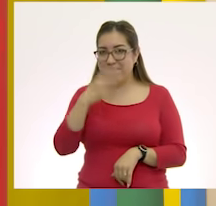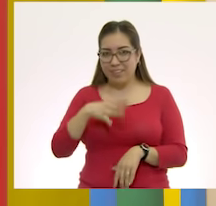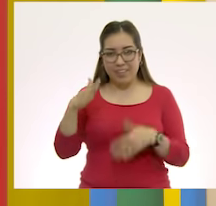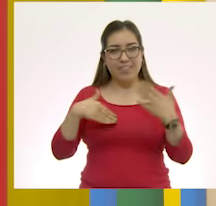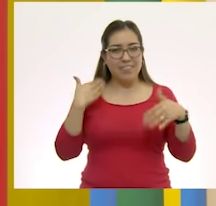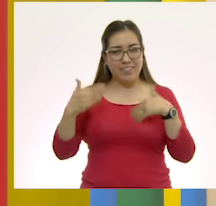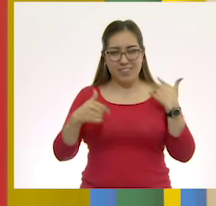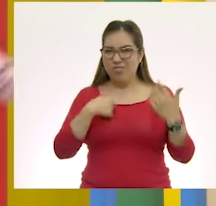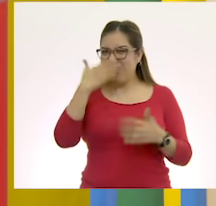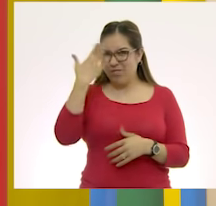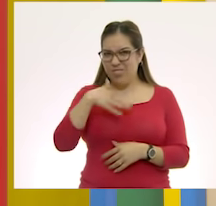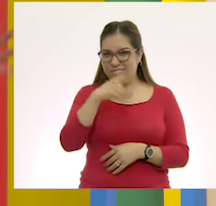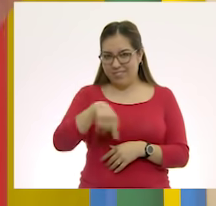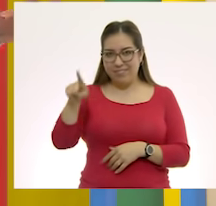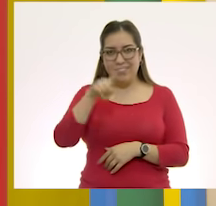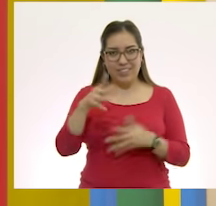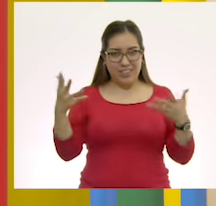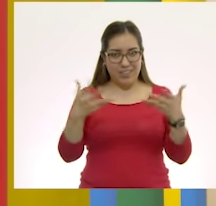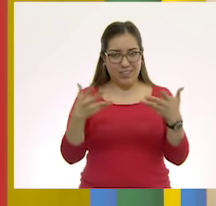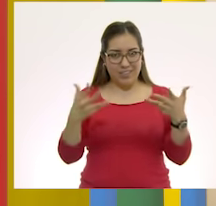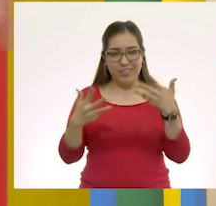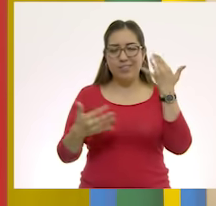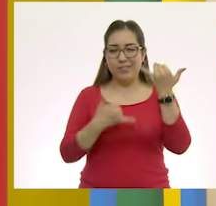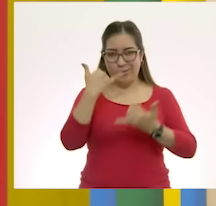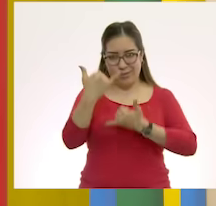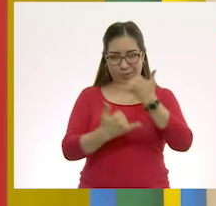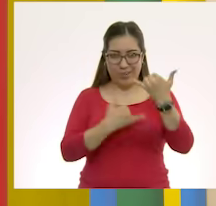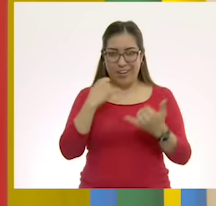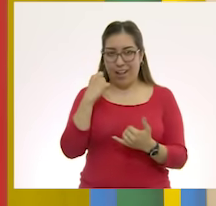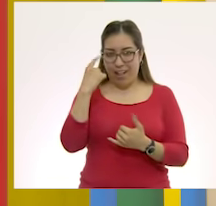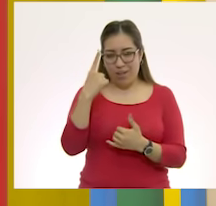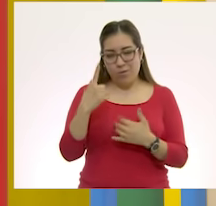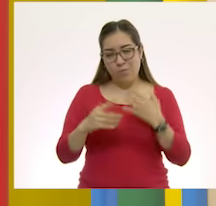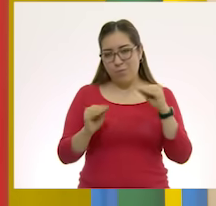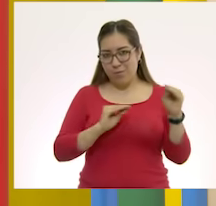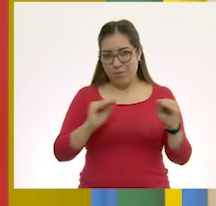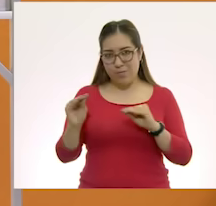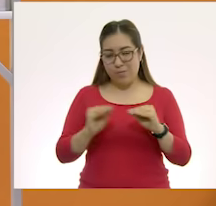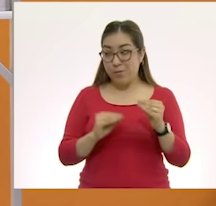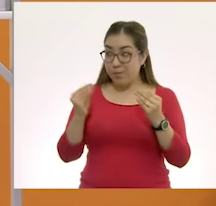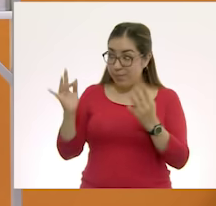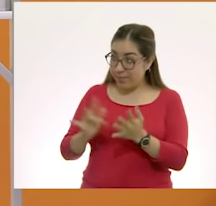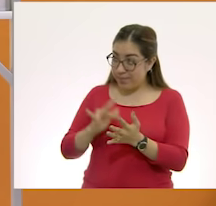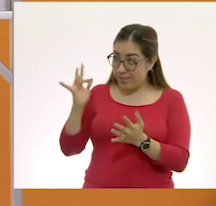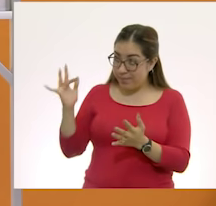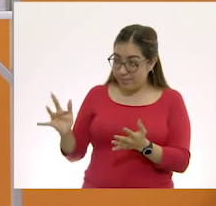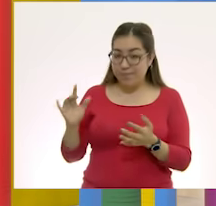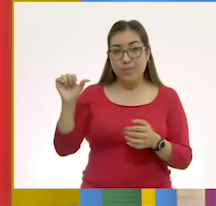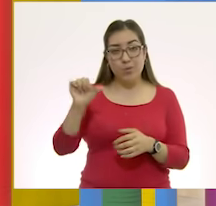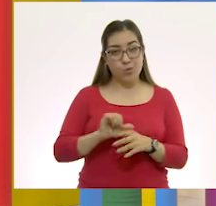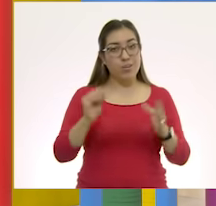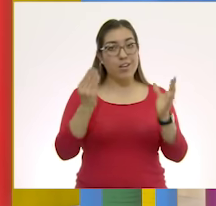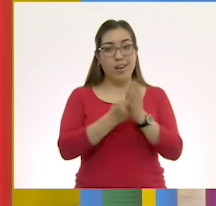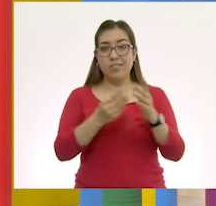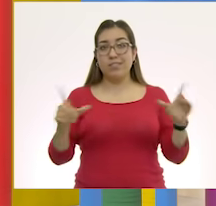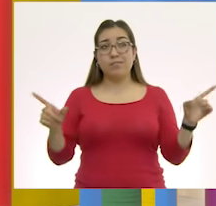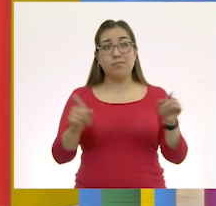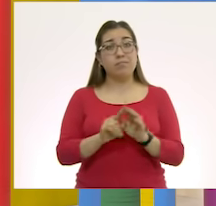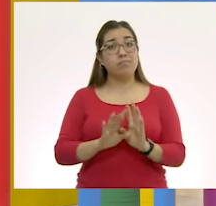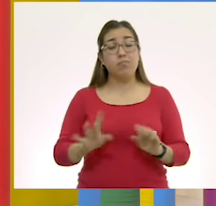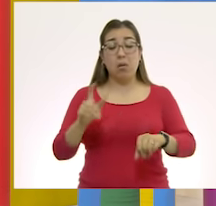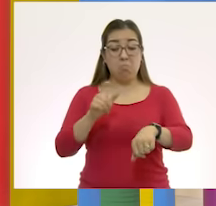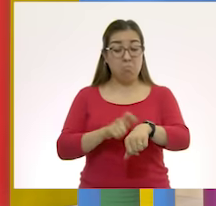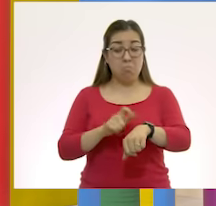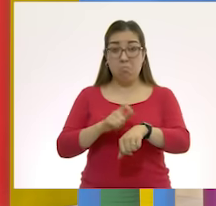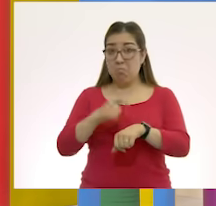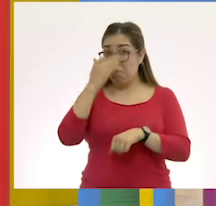sé que lo van a hacer y se van a poner a jugar mucho con algún objeto y el movimiento. Pues muchísimas gracias, fue la clase del día de hoy. Pues sí, se nos terminó el